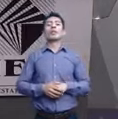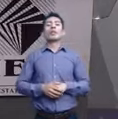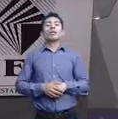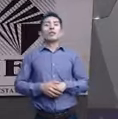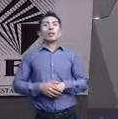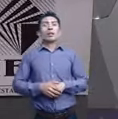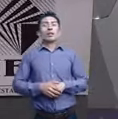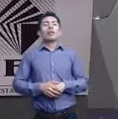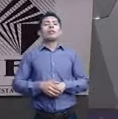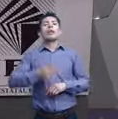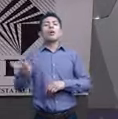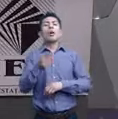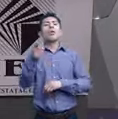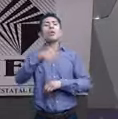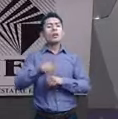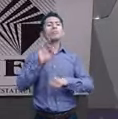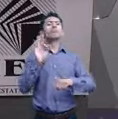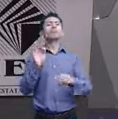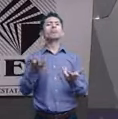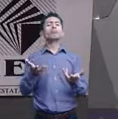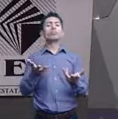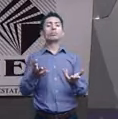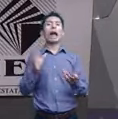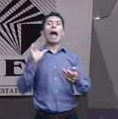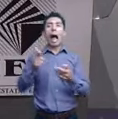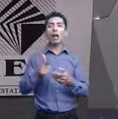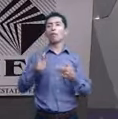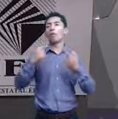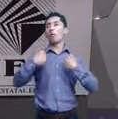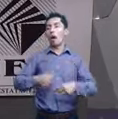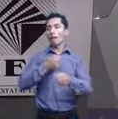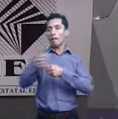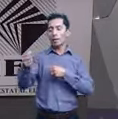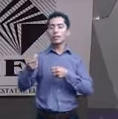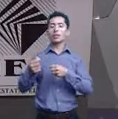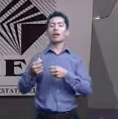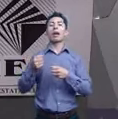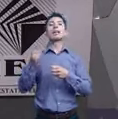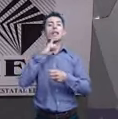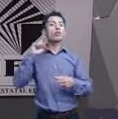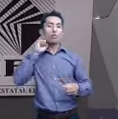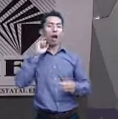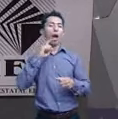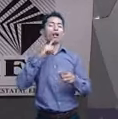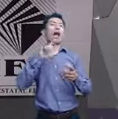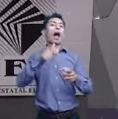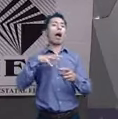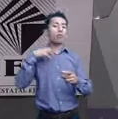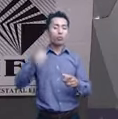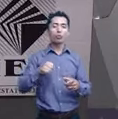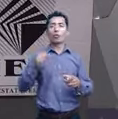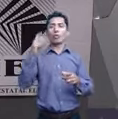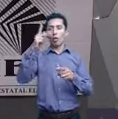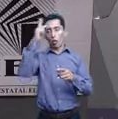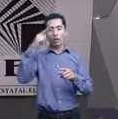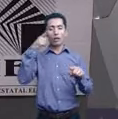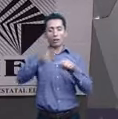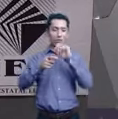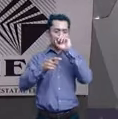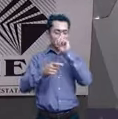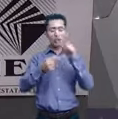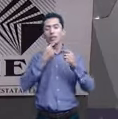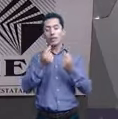manera garantizarán que cualquier agresión física, sexual o psicológica que pueda sufrir la niñez